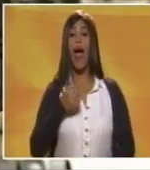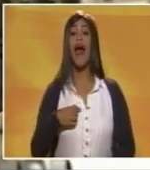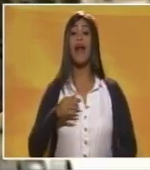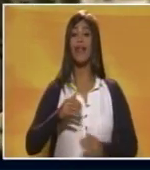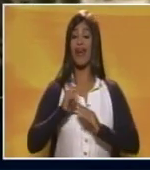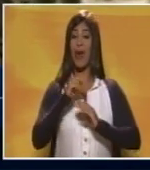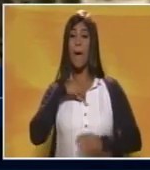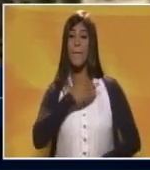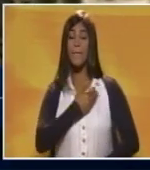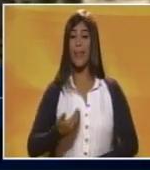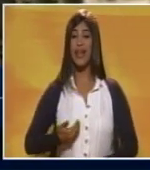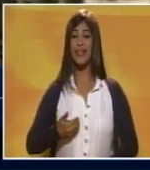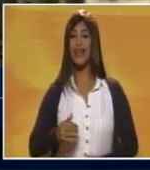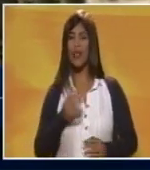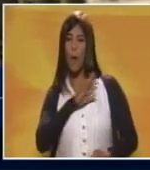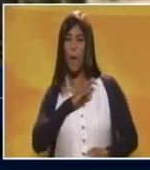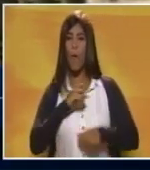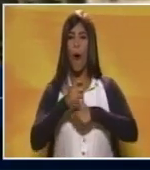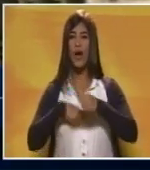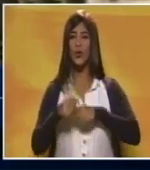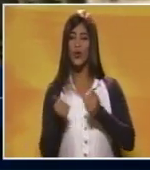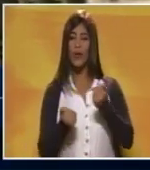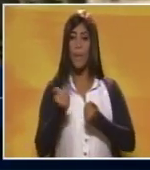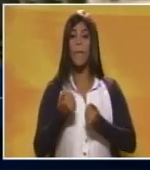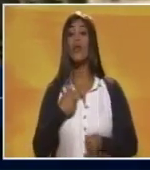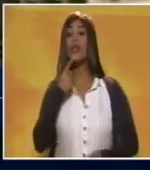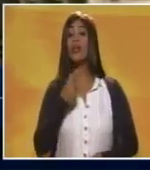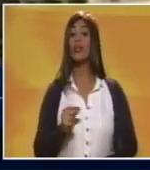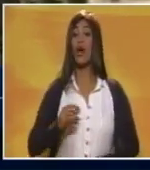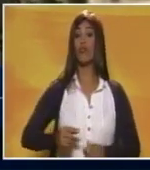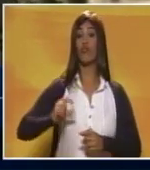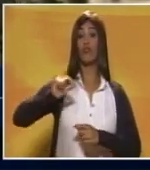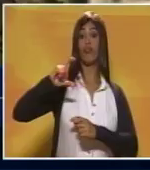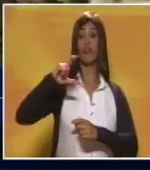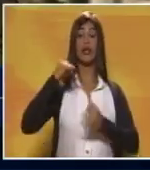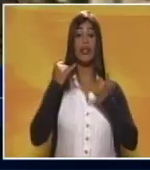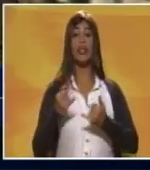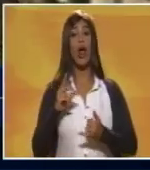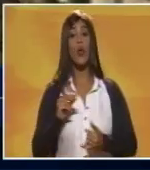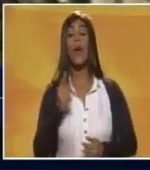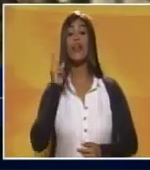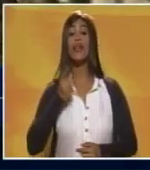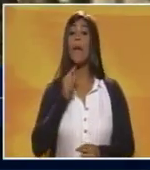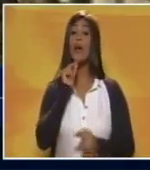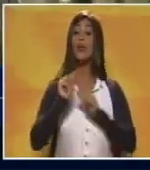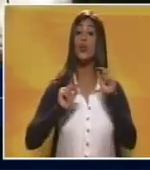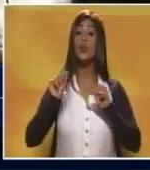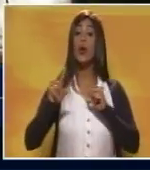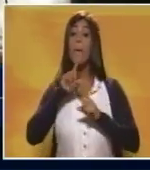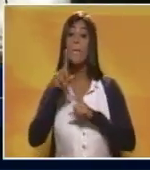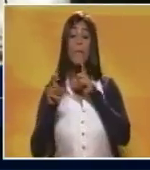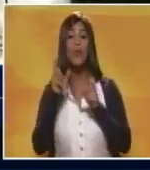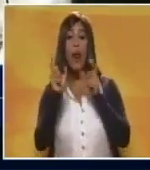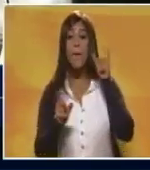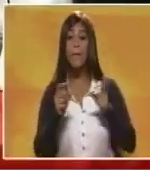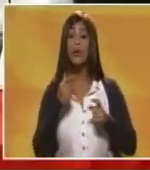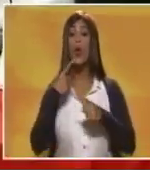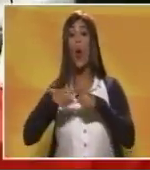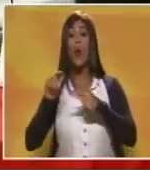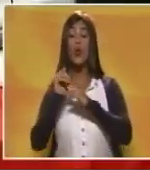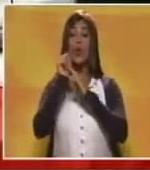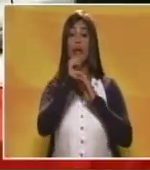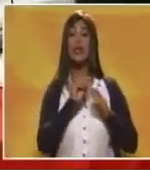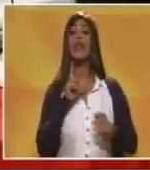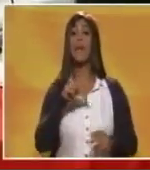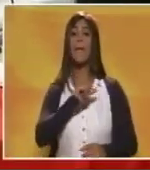Jaramillo rechaza el incremento de la tarifa del pasaje de manera inconsulta, según él, por parte de algunos